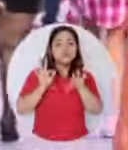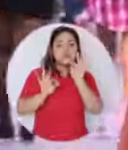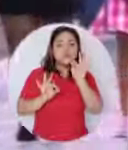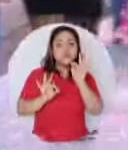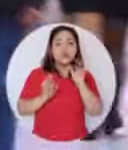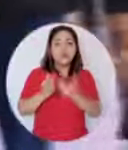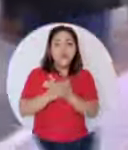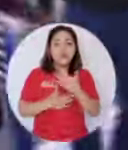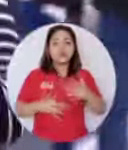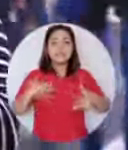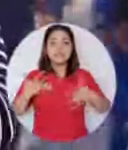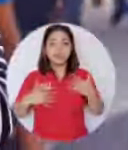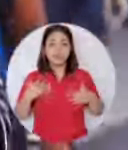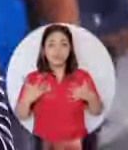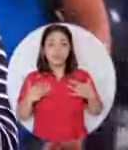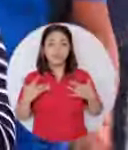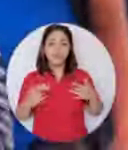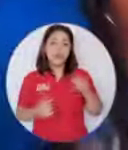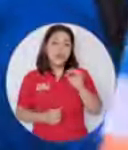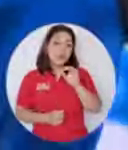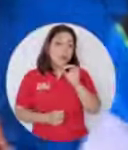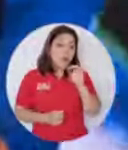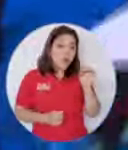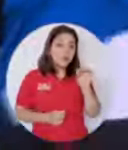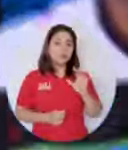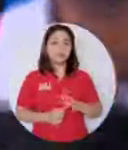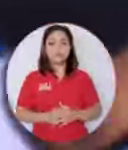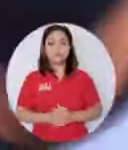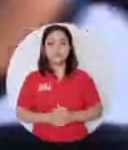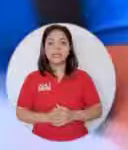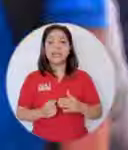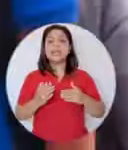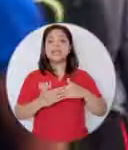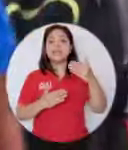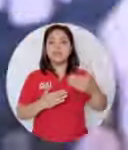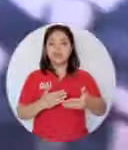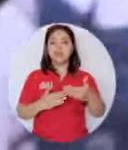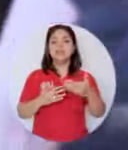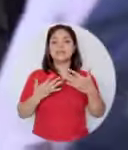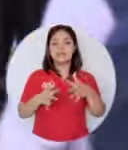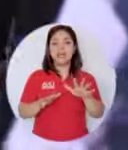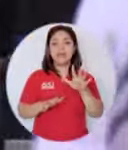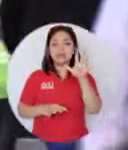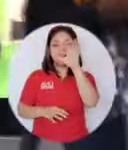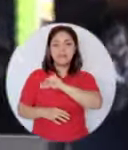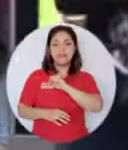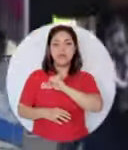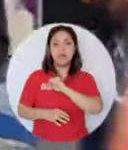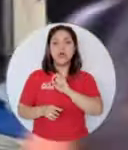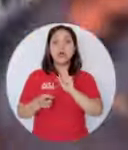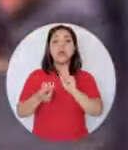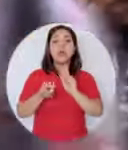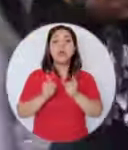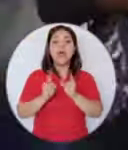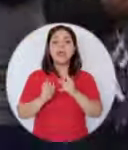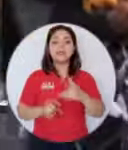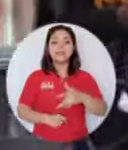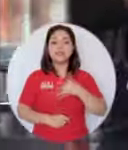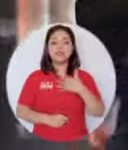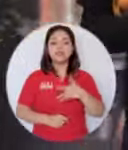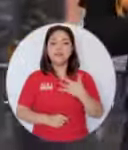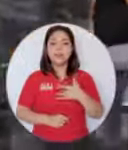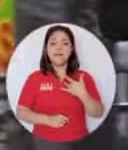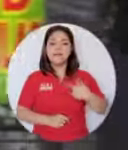algunos nuevos síntomas o eventualmente vayamos más bien progresando a identificar cuáles son los